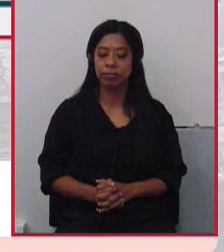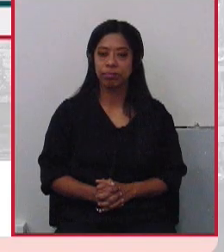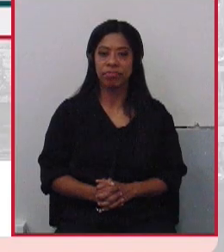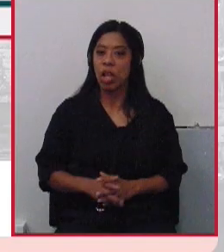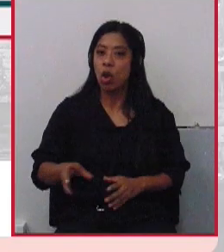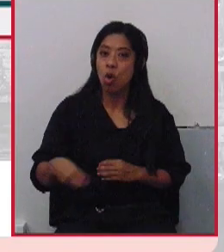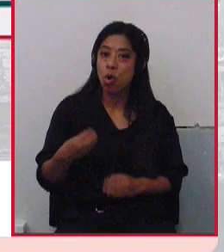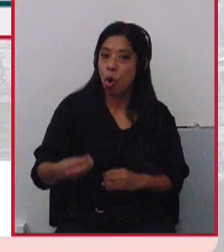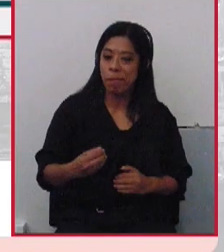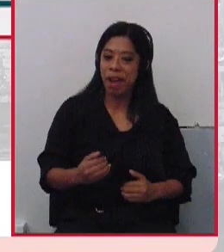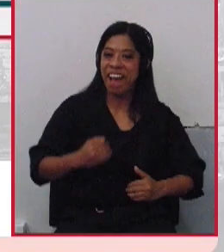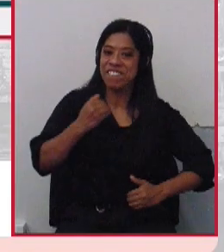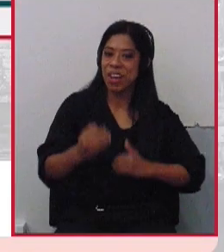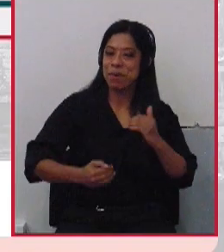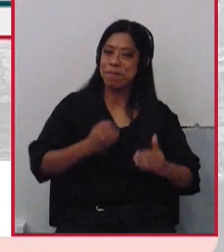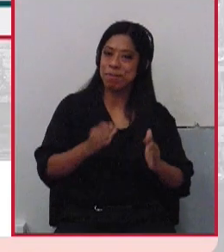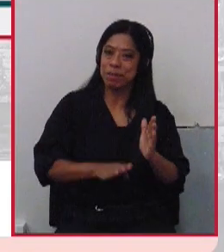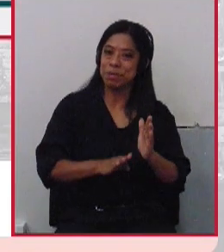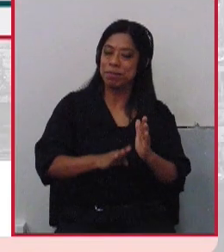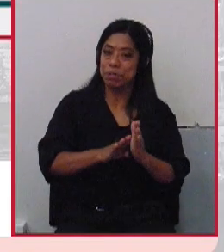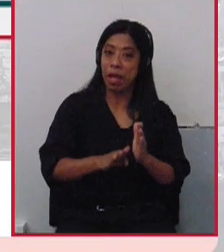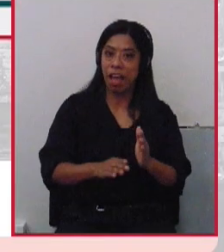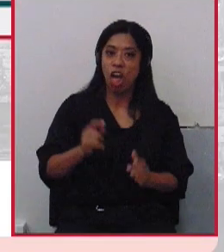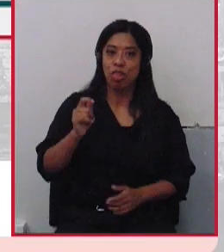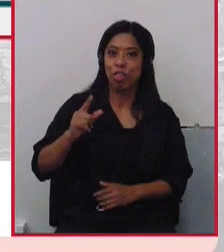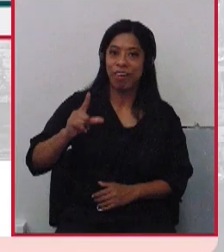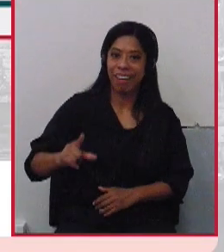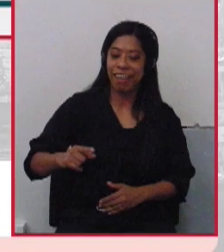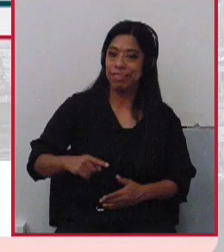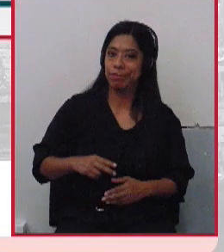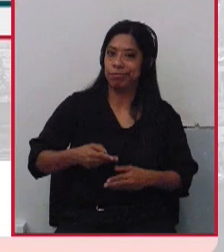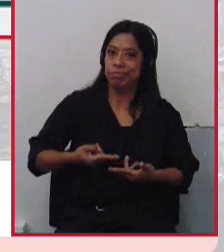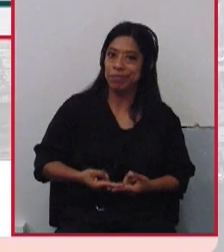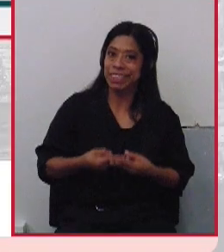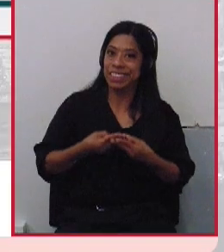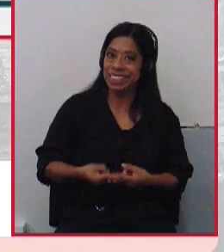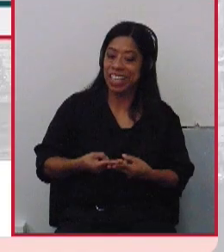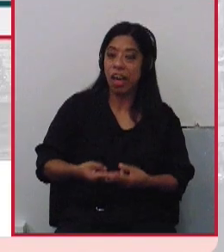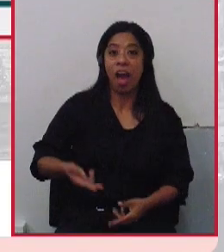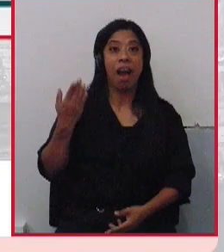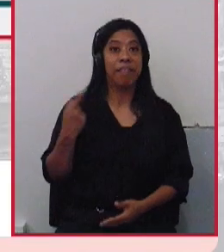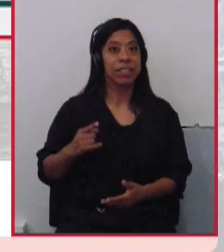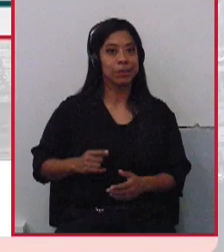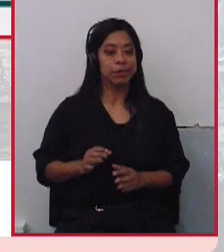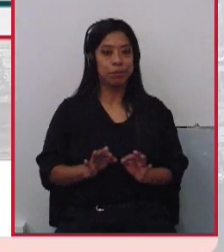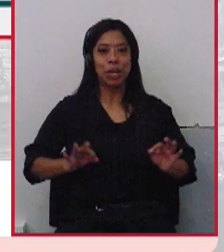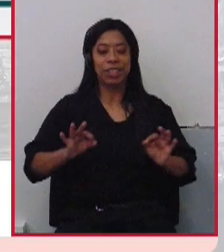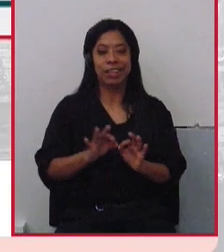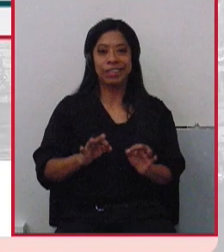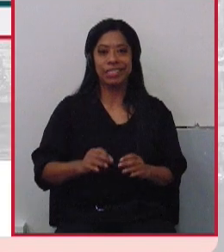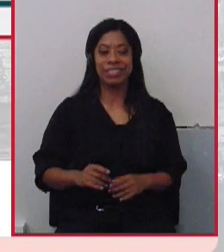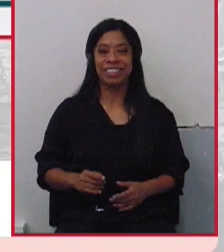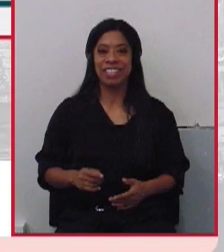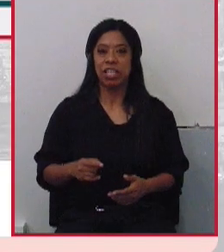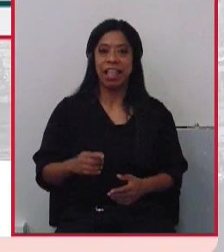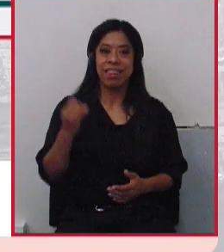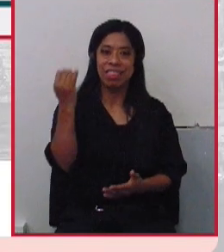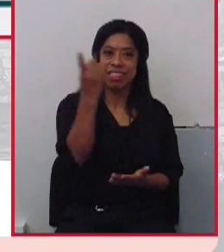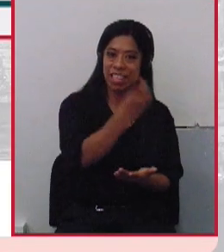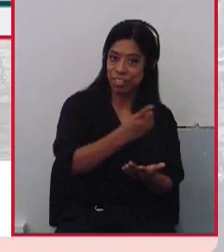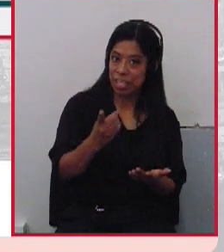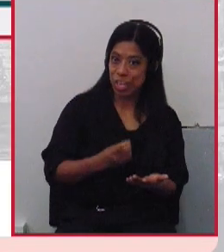¿Cómo hemos ido evolucionando en el tonelaje? Como hace un momento les hablé, ¿no? Uno de los aspectos fundamentales fue alcanzar el tonelaje de diseño.